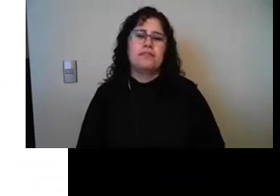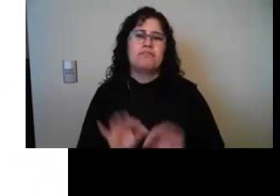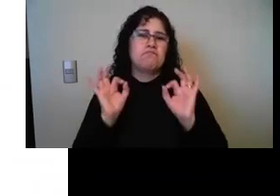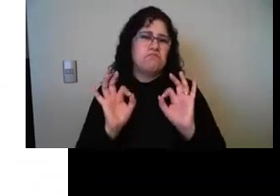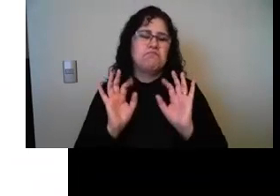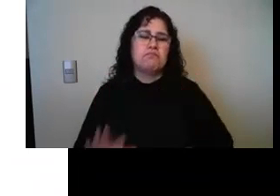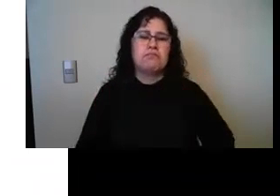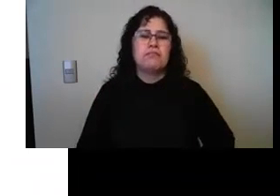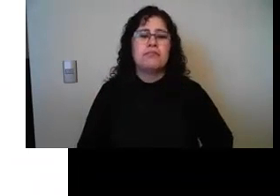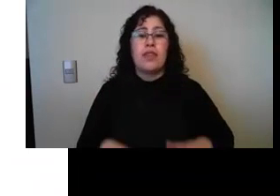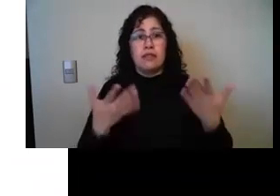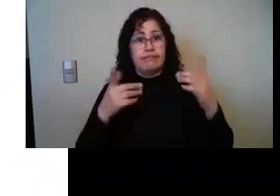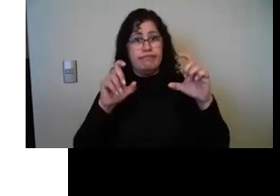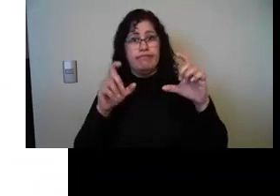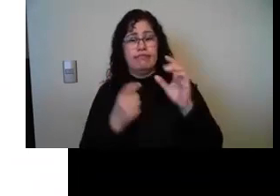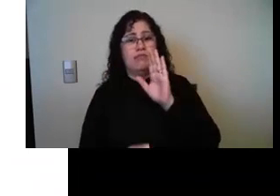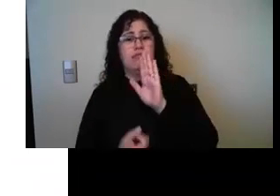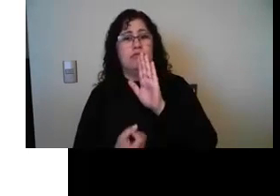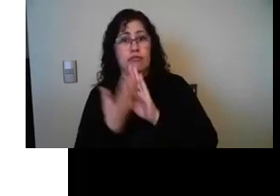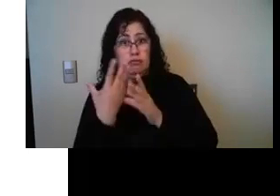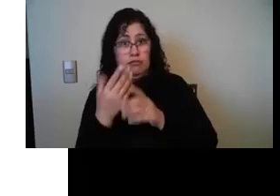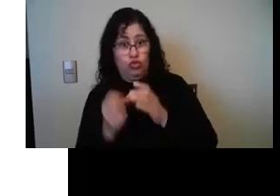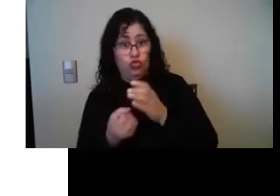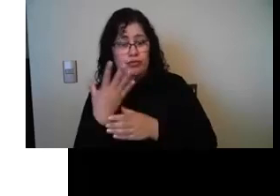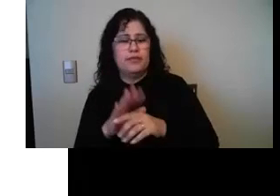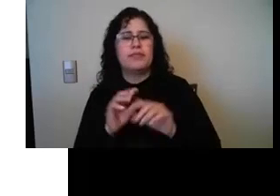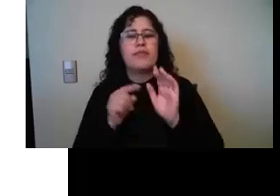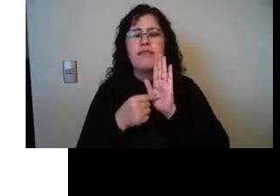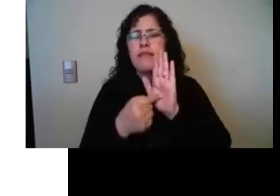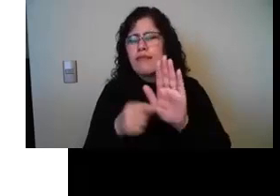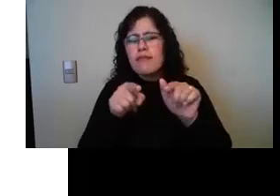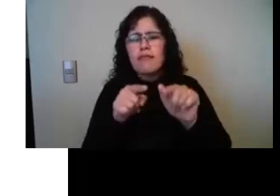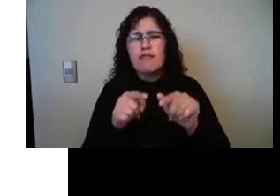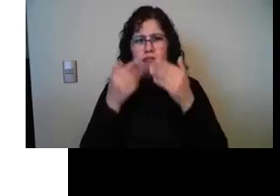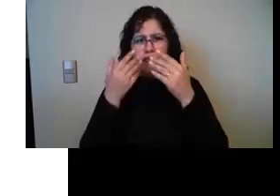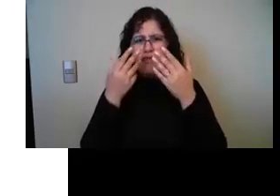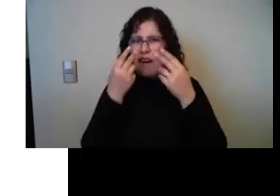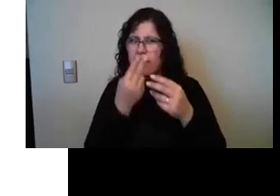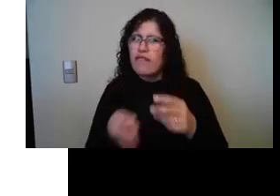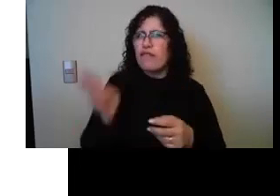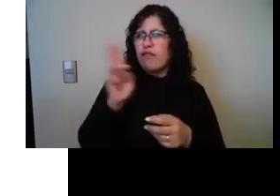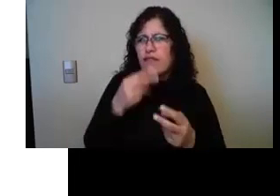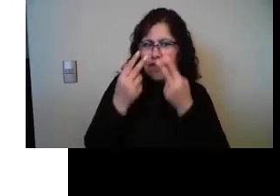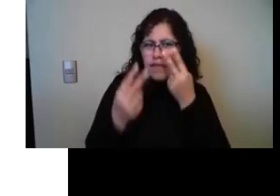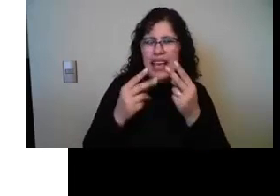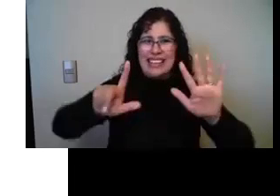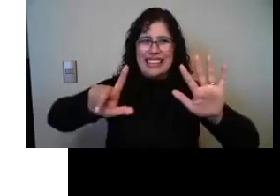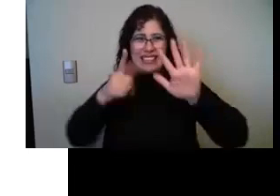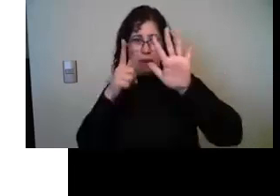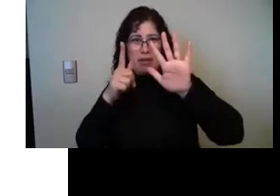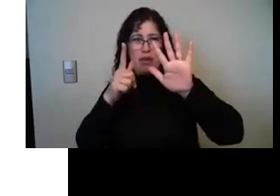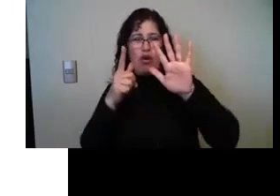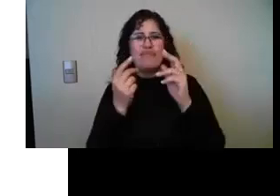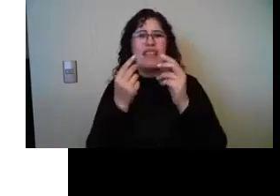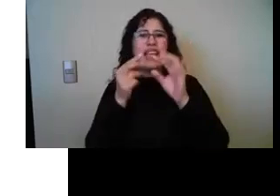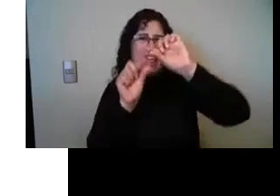Si vemos la anatomía propia del séptimo par craneano, aquí nuevamente los dos tercios anteriores de la